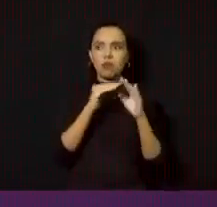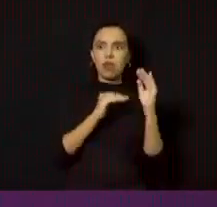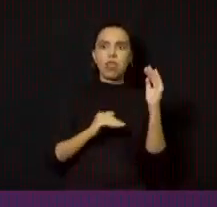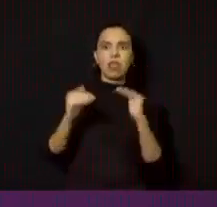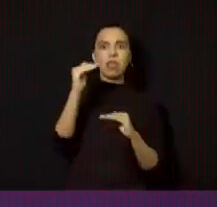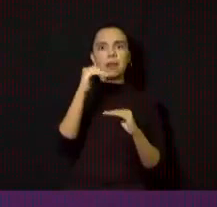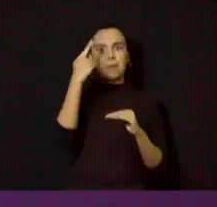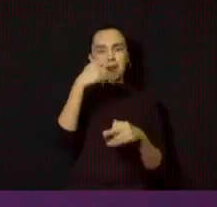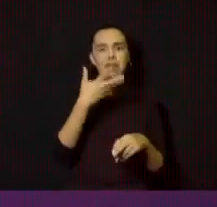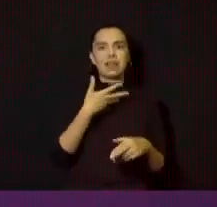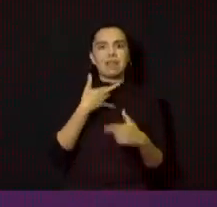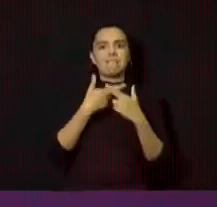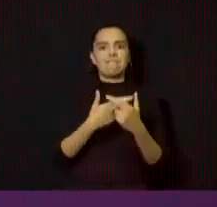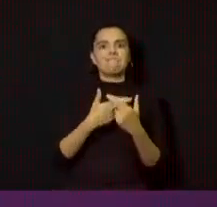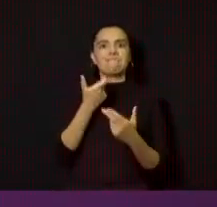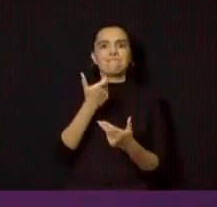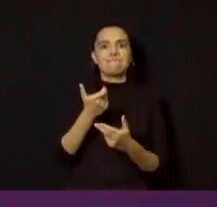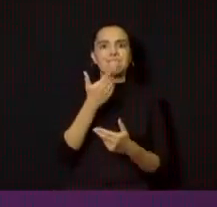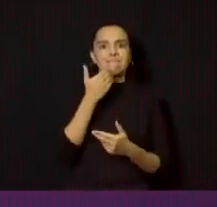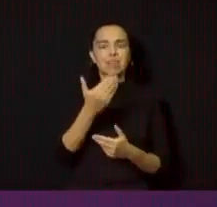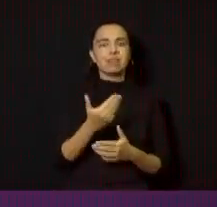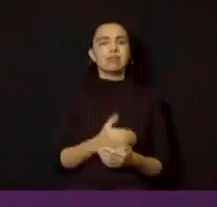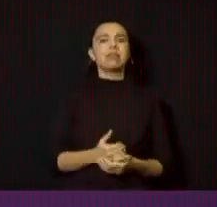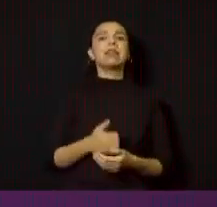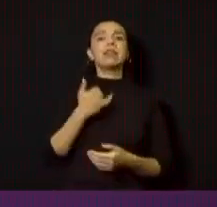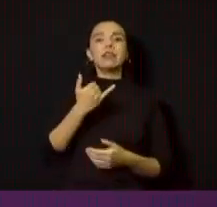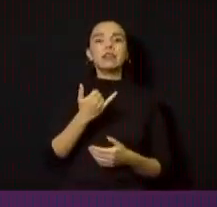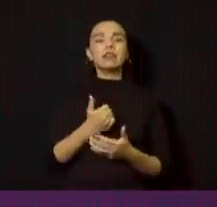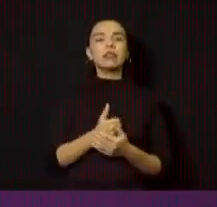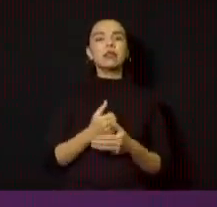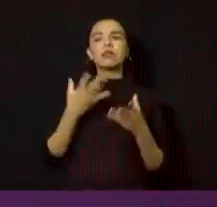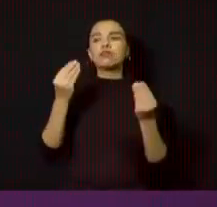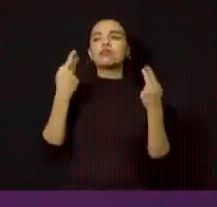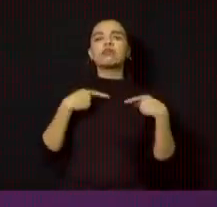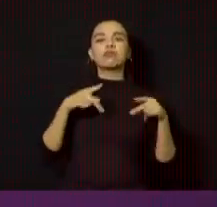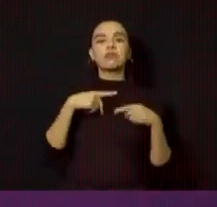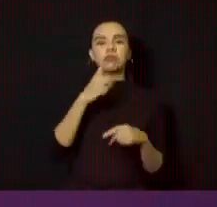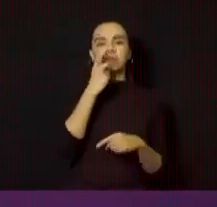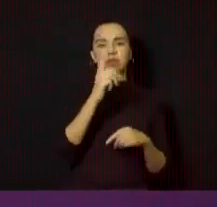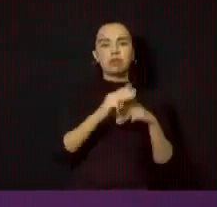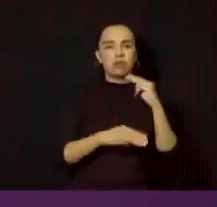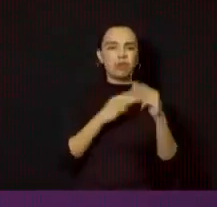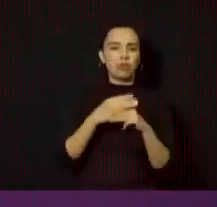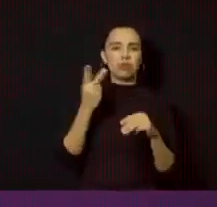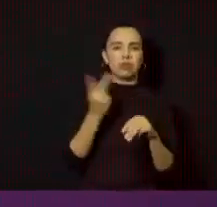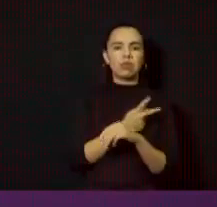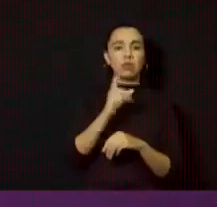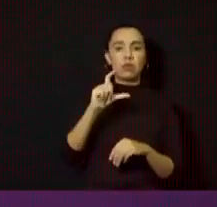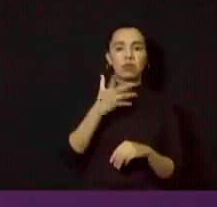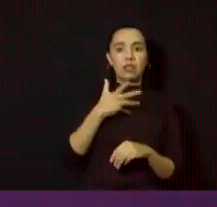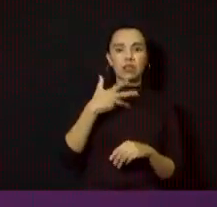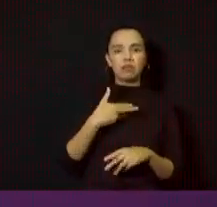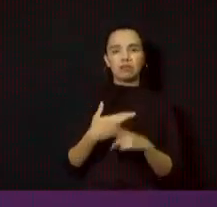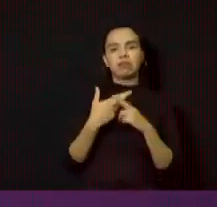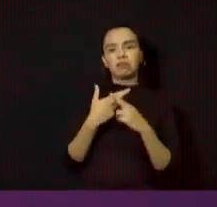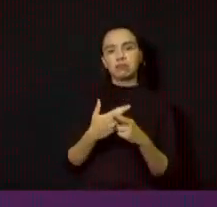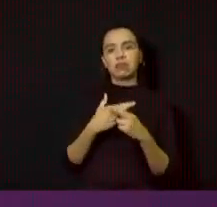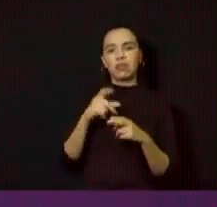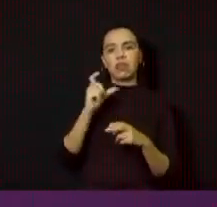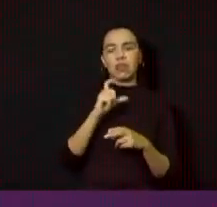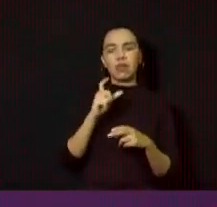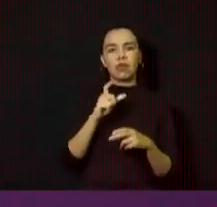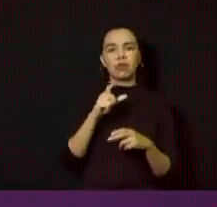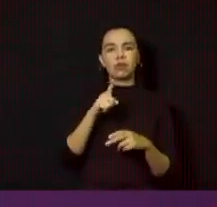esa abundancia, y que en lugar de, como a muchas personas en este mundo le pasa cuando tienen abundancia, en lugar de